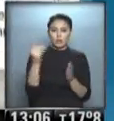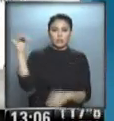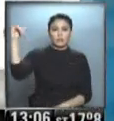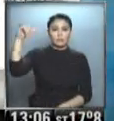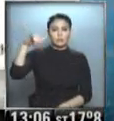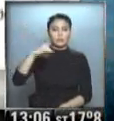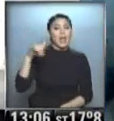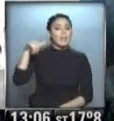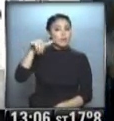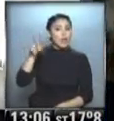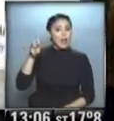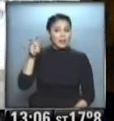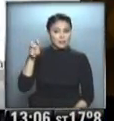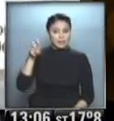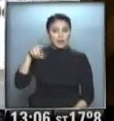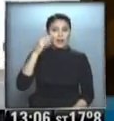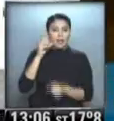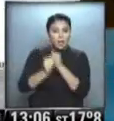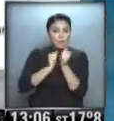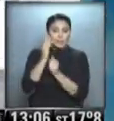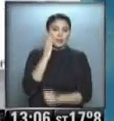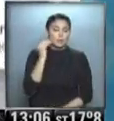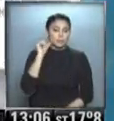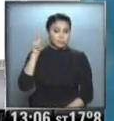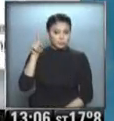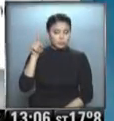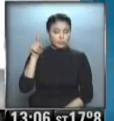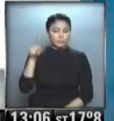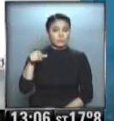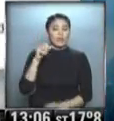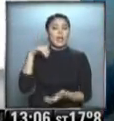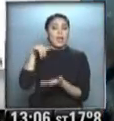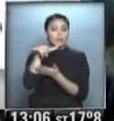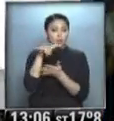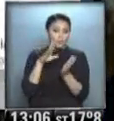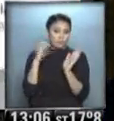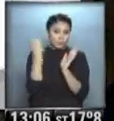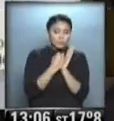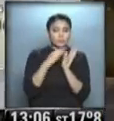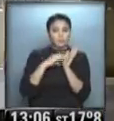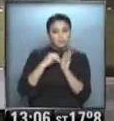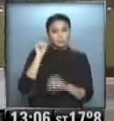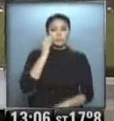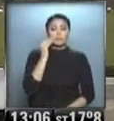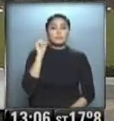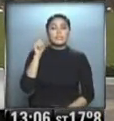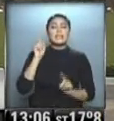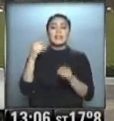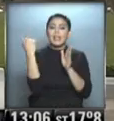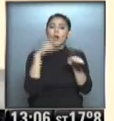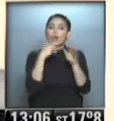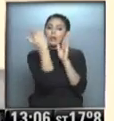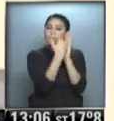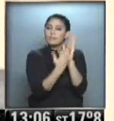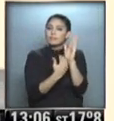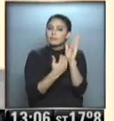avión alquilado a una empresa inglesa, Chapman Freeborn, un avión de matrícula inglesa, y además el itinerario, el regreso,